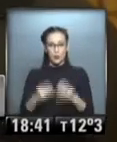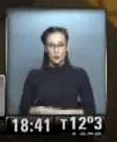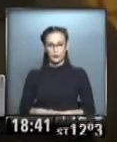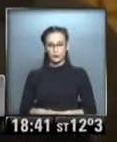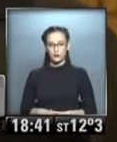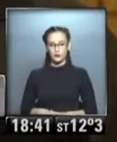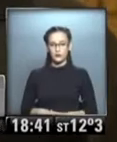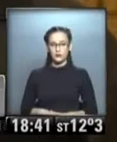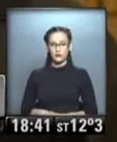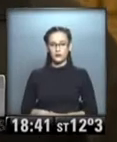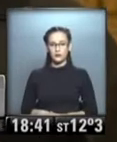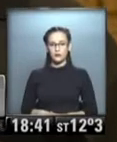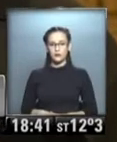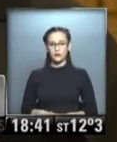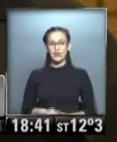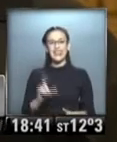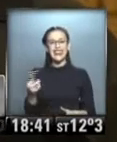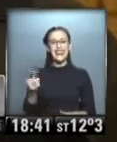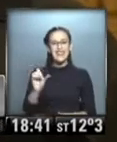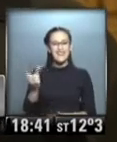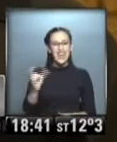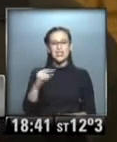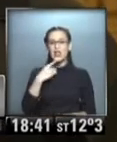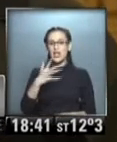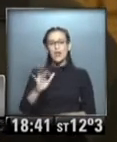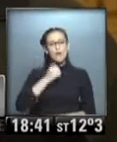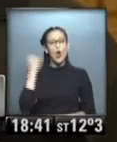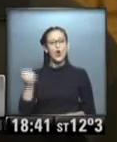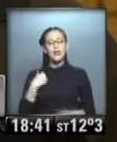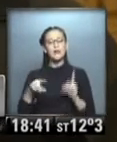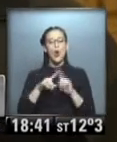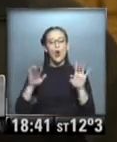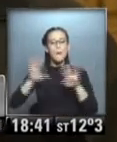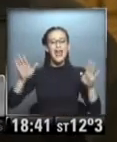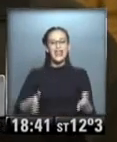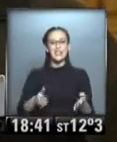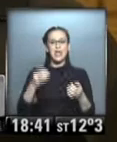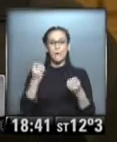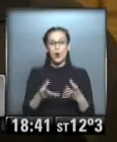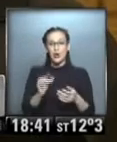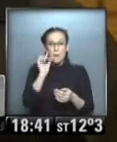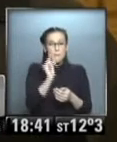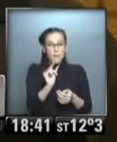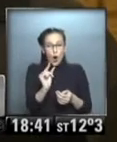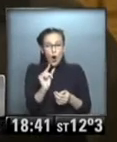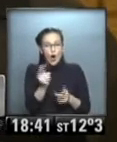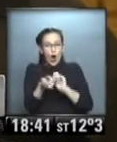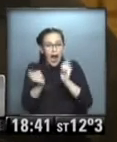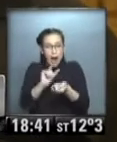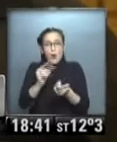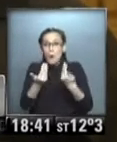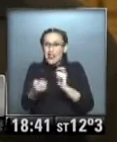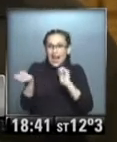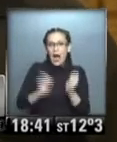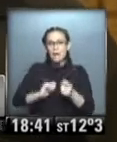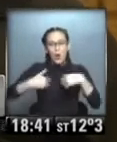La diferencia en nuestro caso es muy importante cada mesa porque pequeñas diferencias pueden cambiar el resultado de la elección.